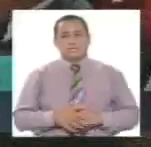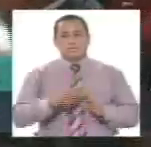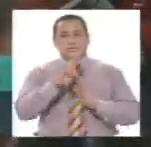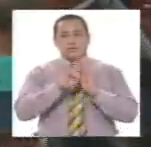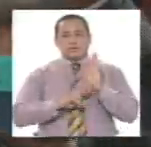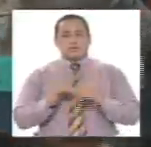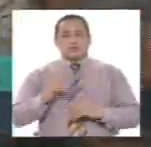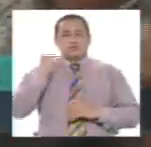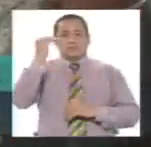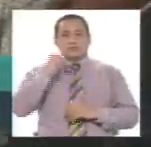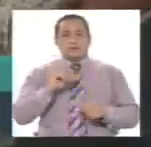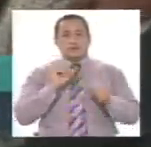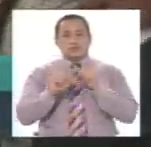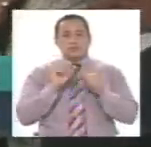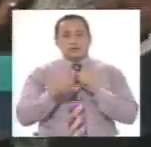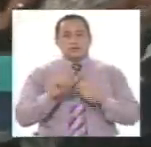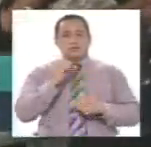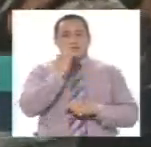Resolución Suprema número